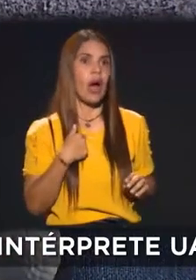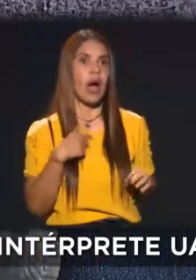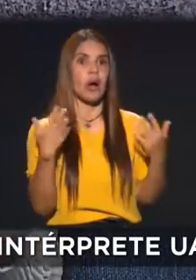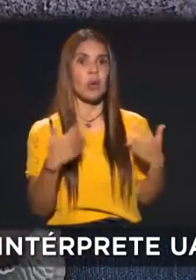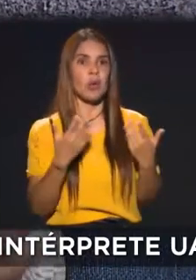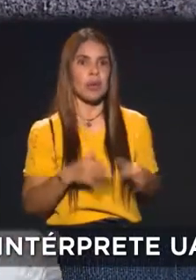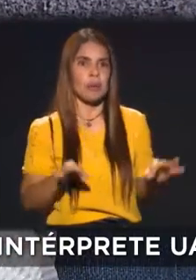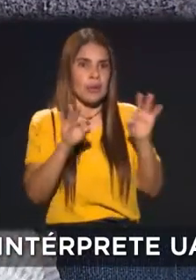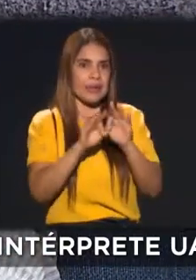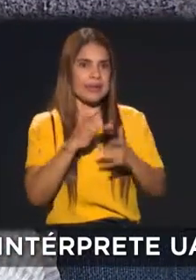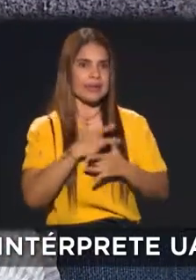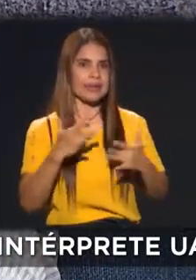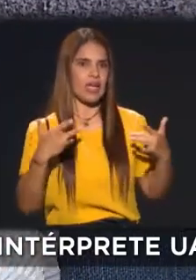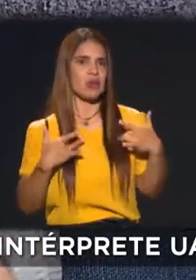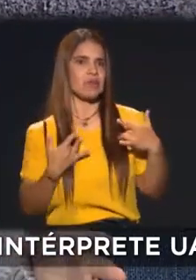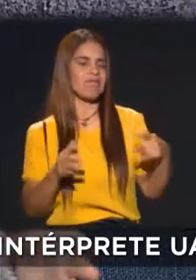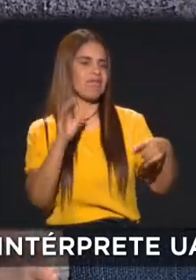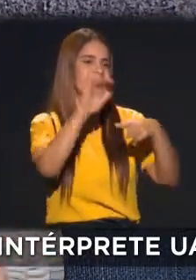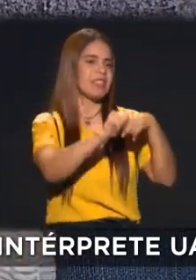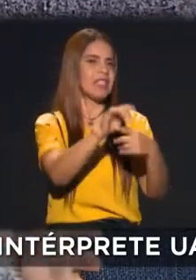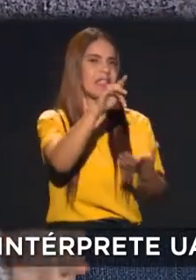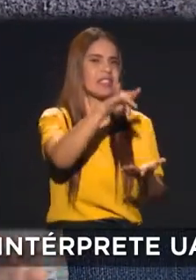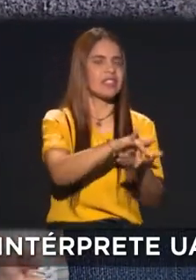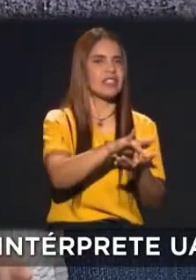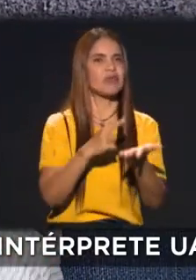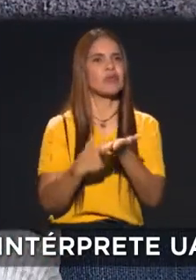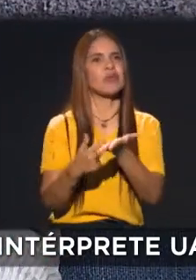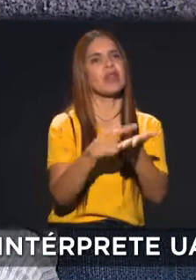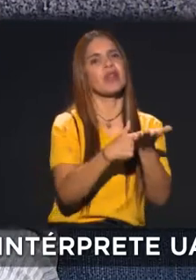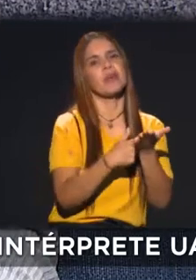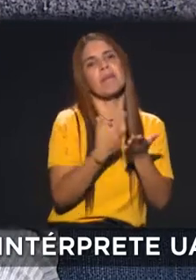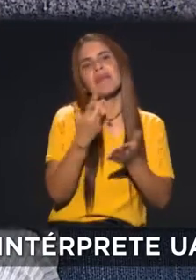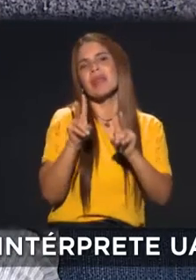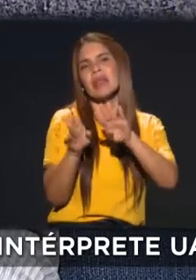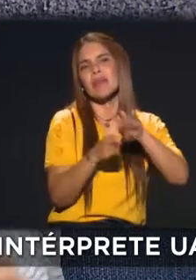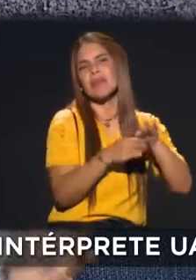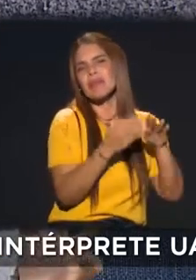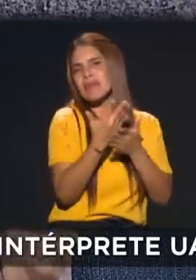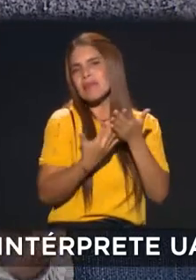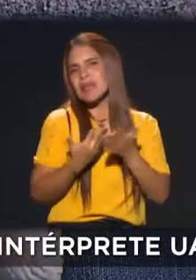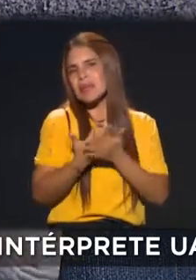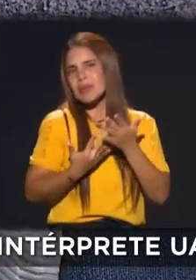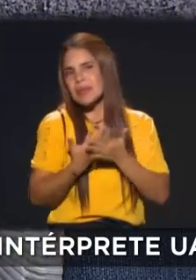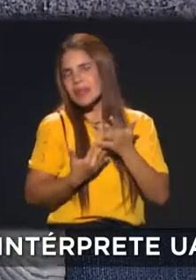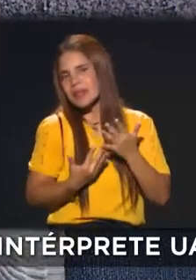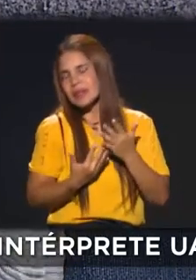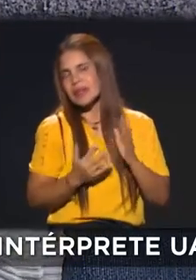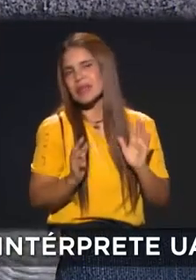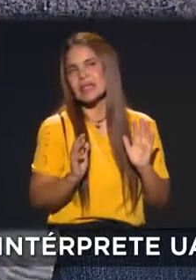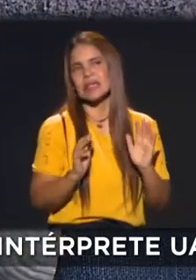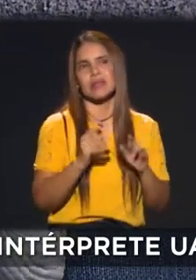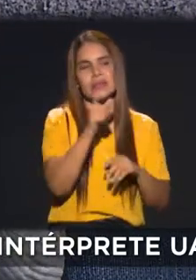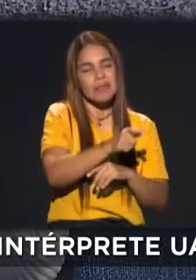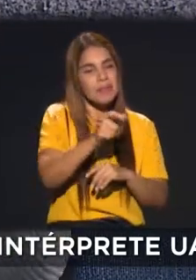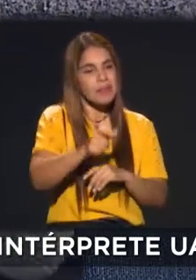algo tan importante como es la salud. O por ejemplo, si yo voy a hacer un conversatorio sobre matemáticas, en el cual lo que se esperaría es que